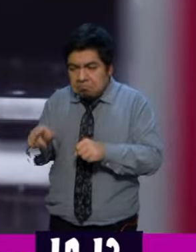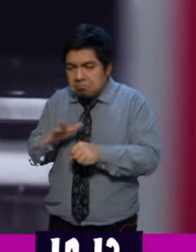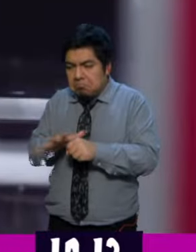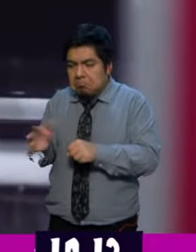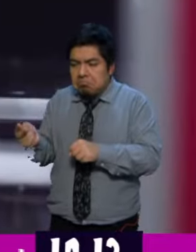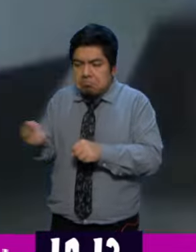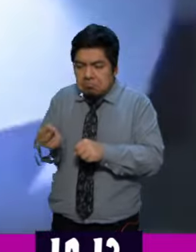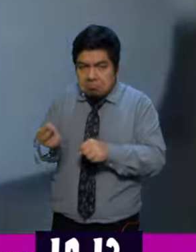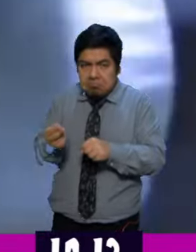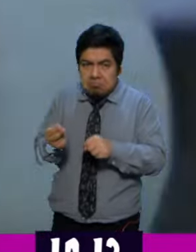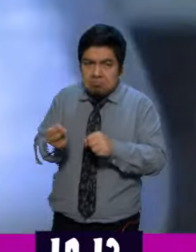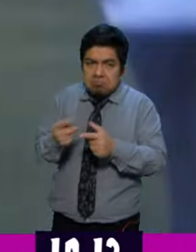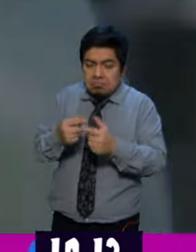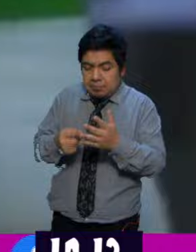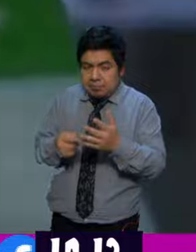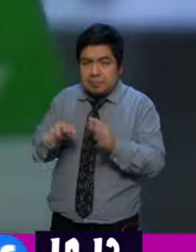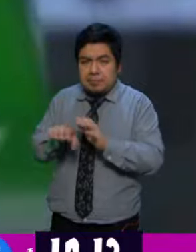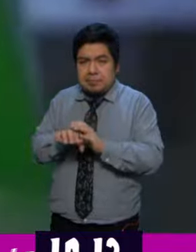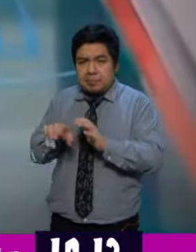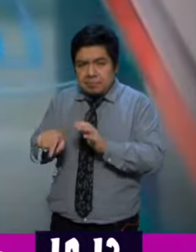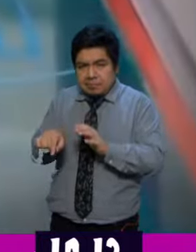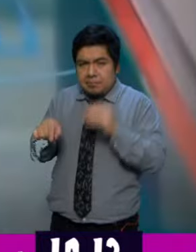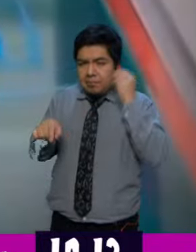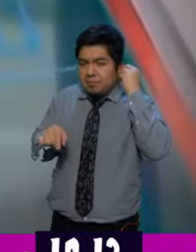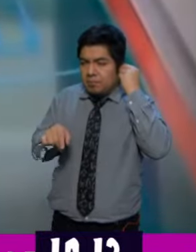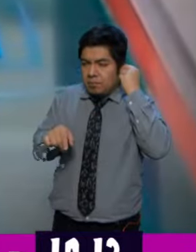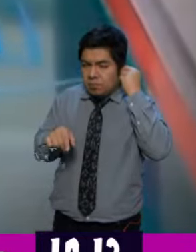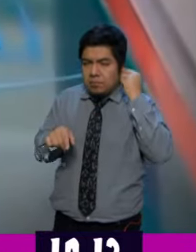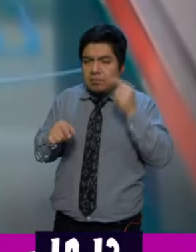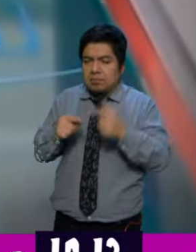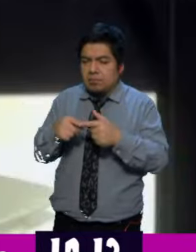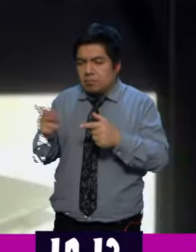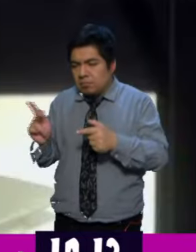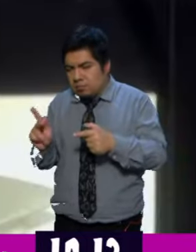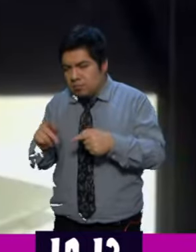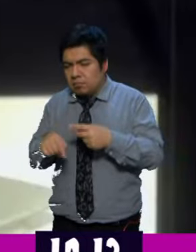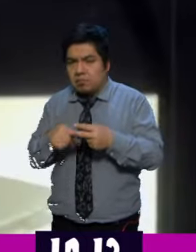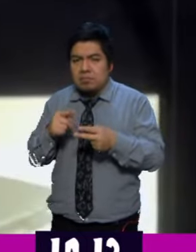tenga, como va a ser controladito, que tenga tanto determinado de proteína,